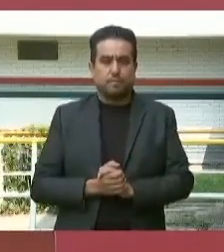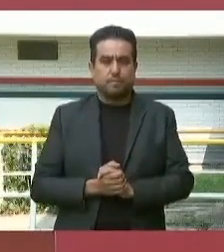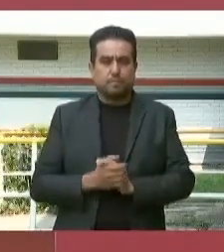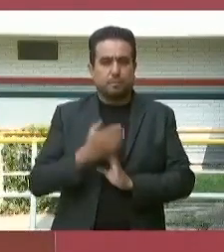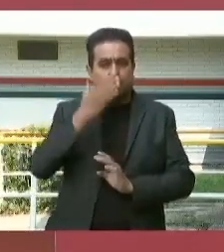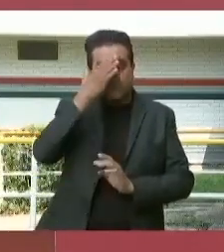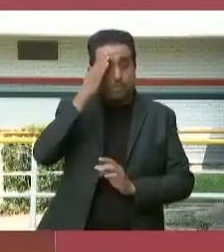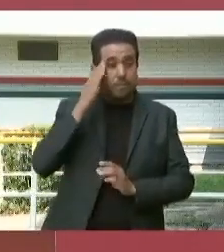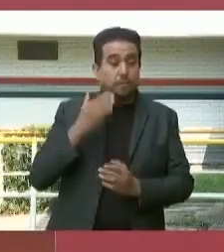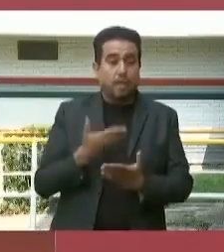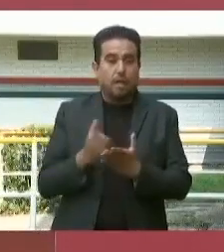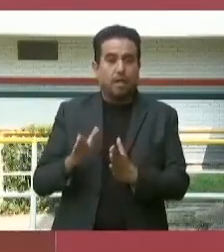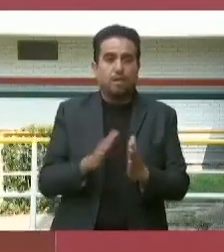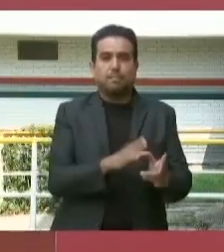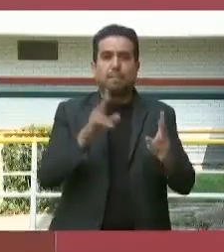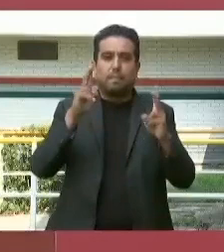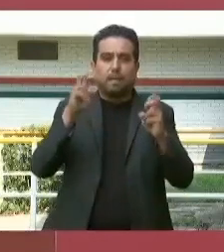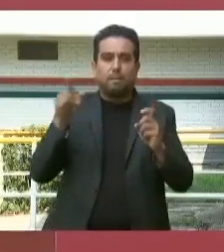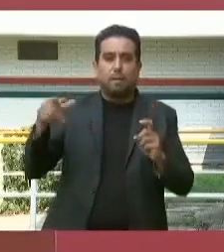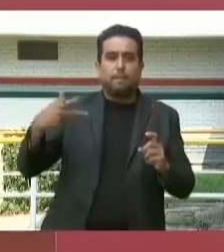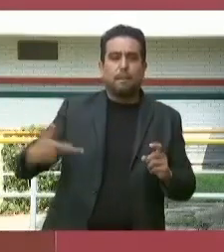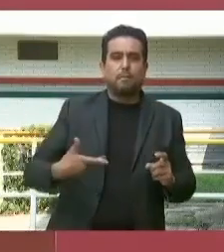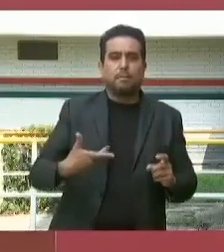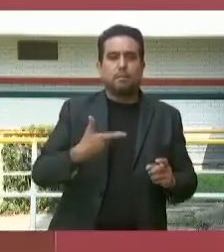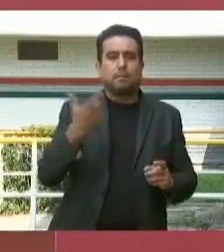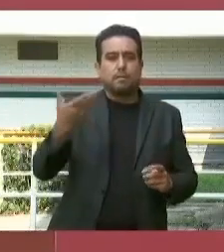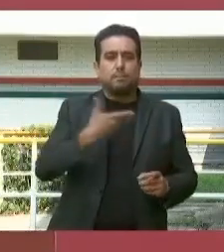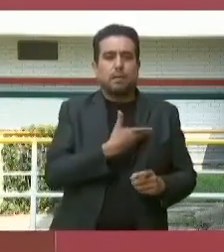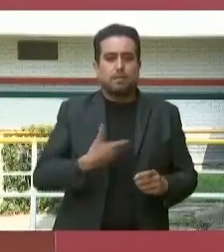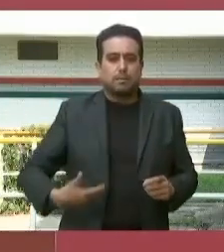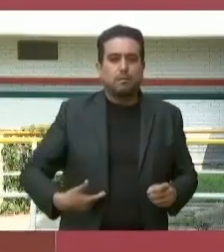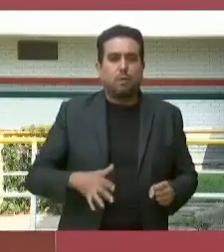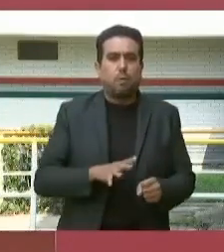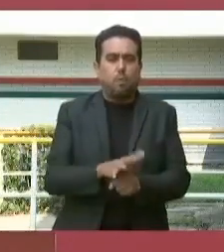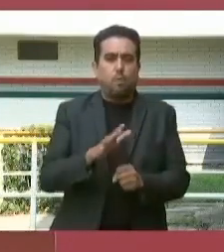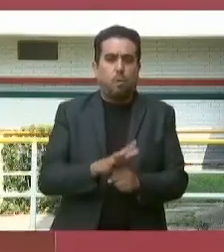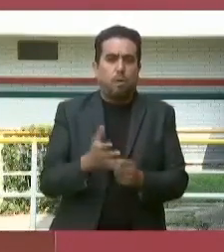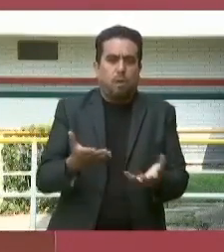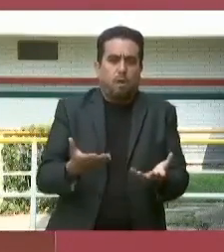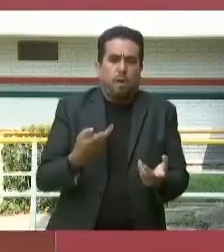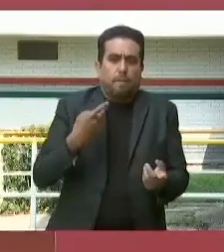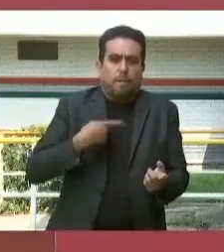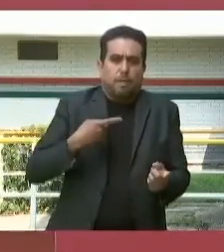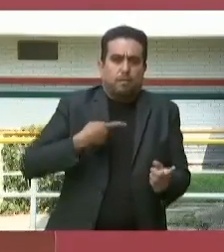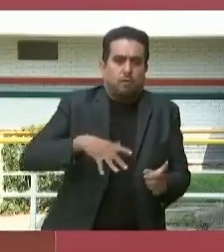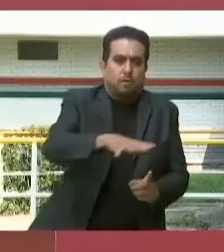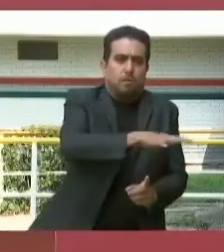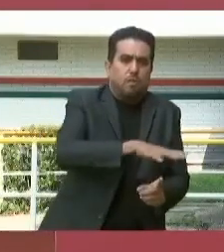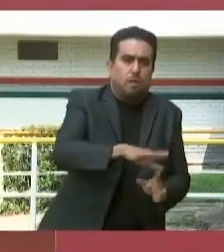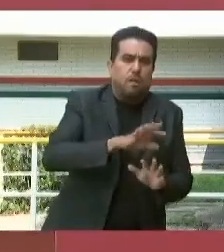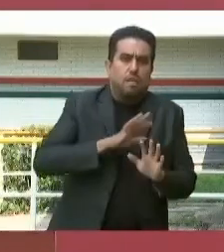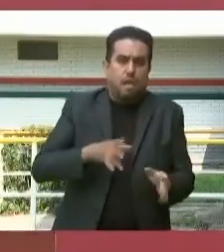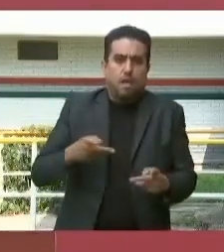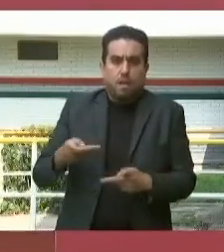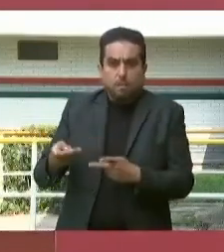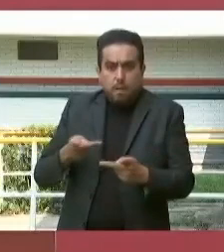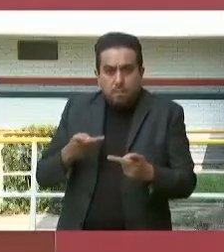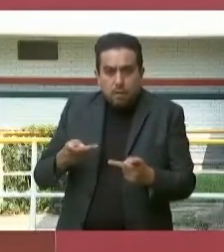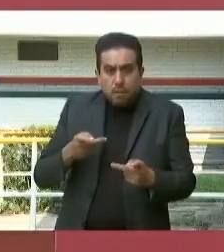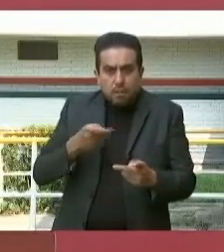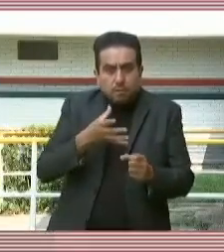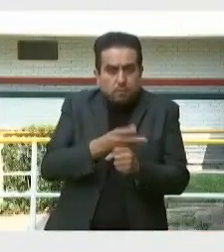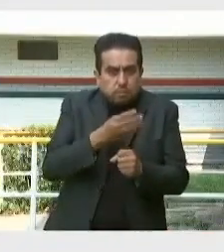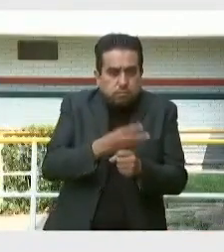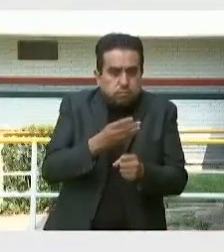nos venía preguntando el señor presidente sobre la administración cuánto personal contratado y planeado durante las